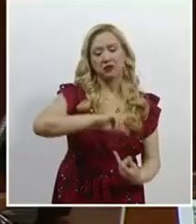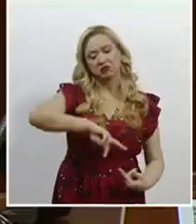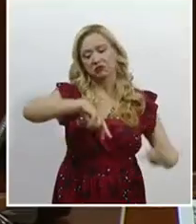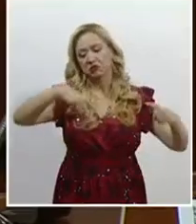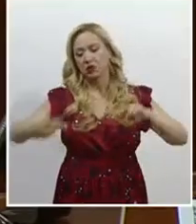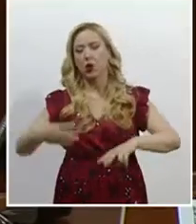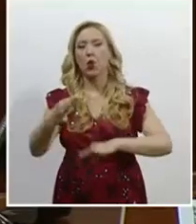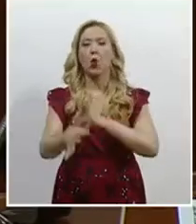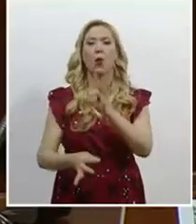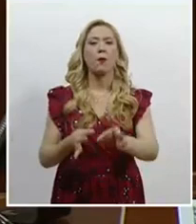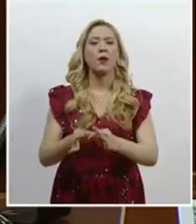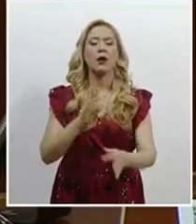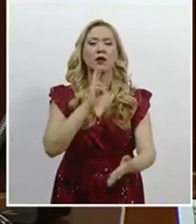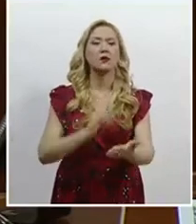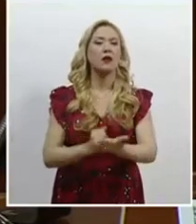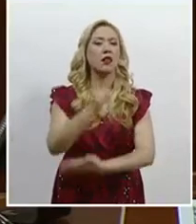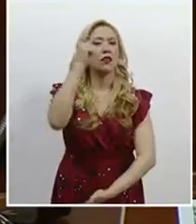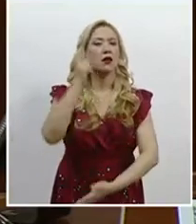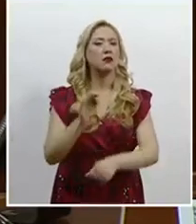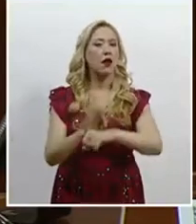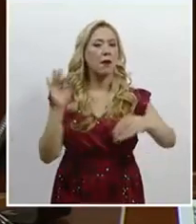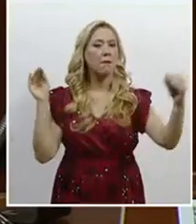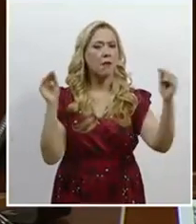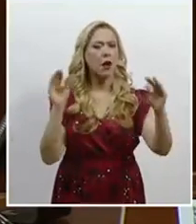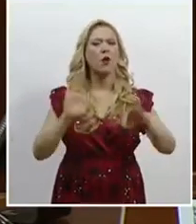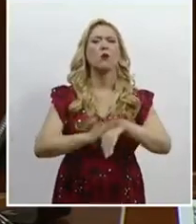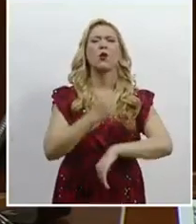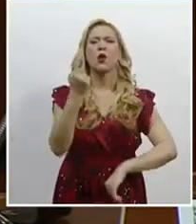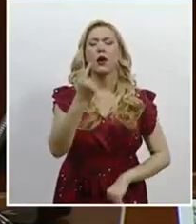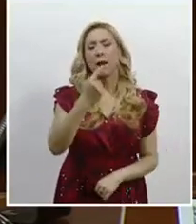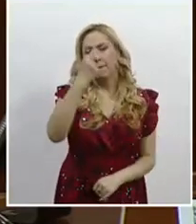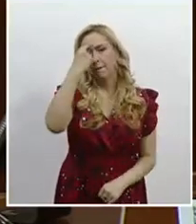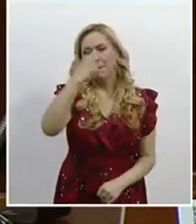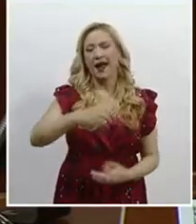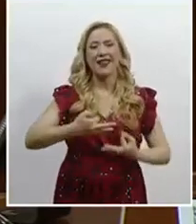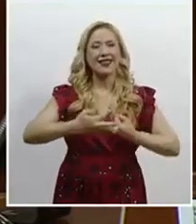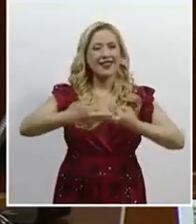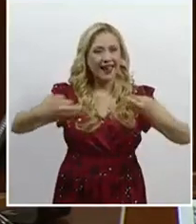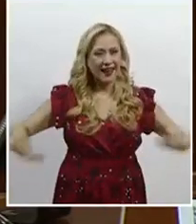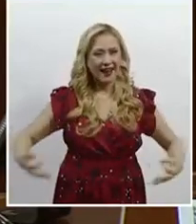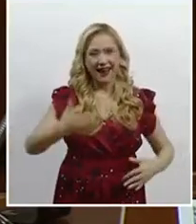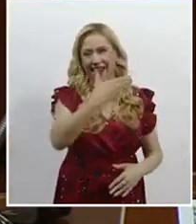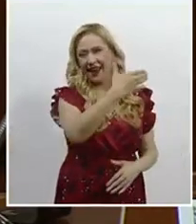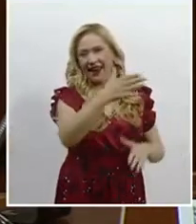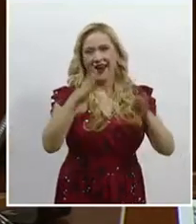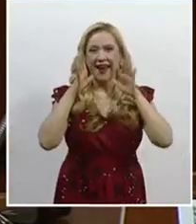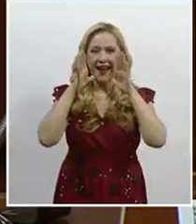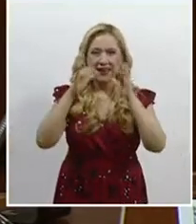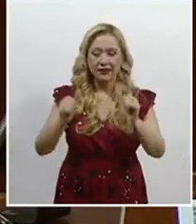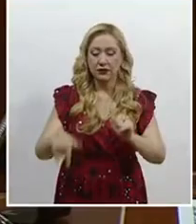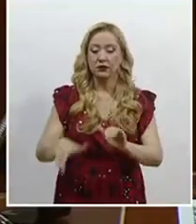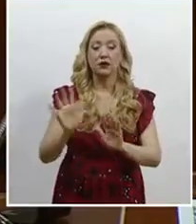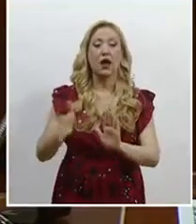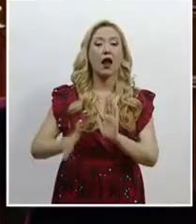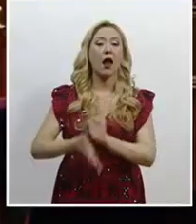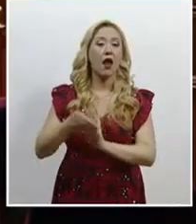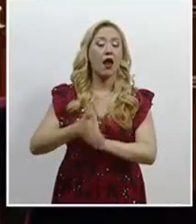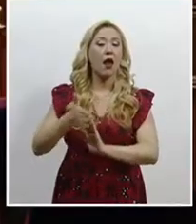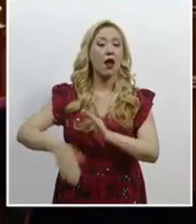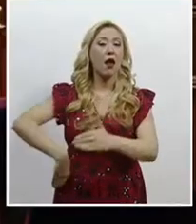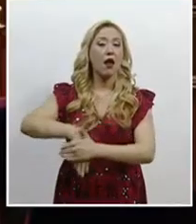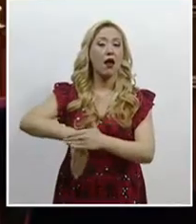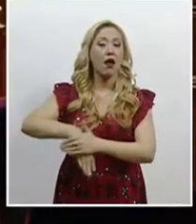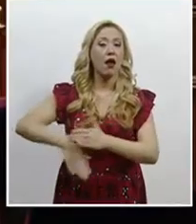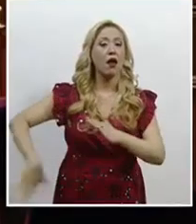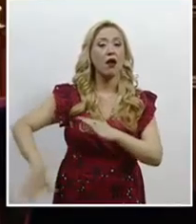para cumplir una sentencia de amparo en el aspecto de restituir tierras ejidales, pues ya se había construido una carretera estatal y un